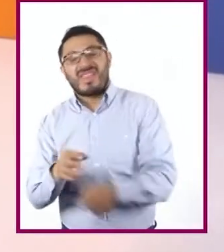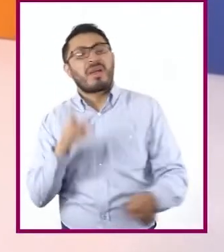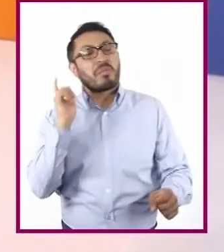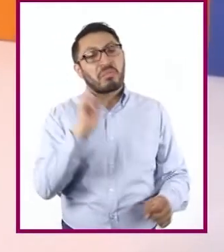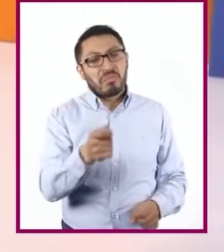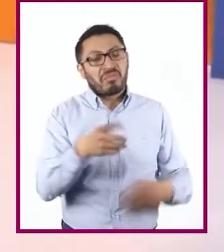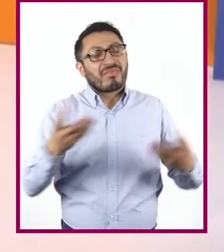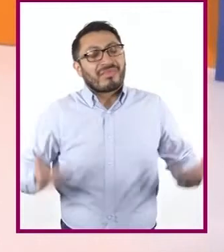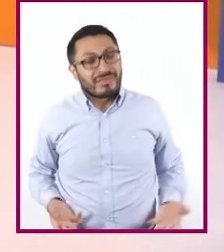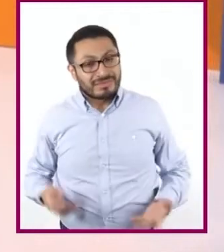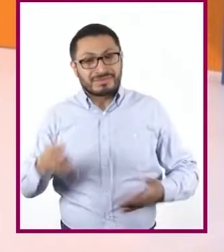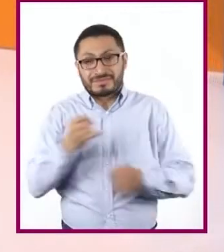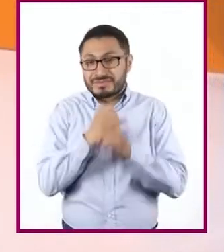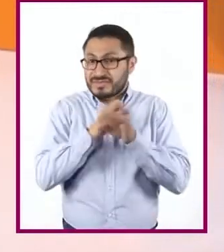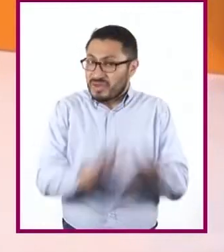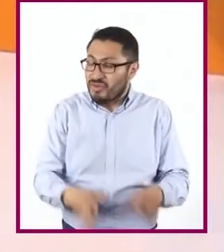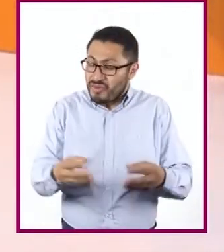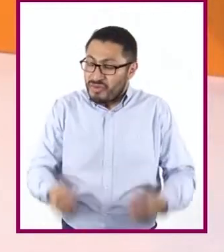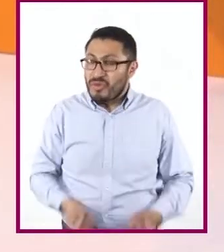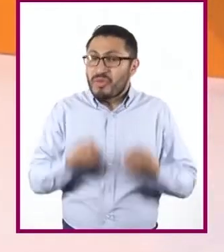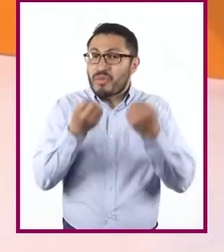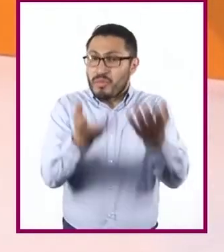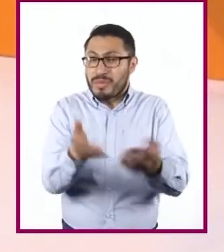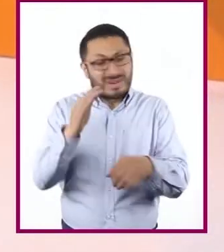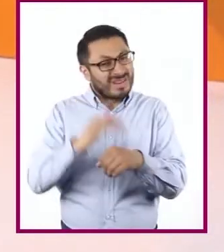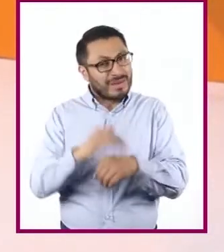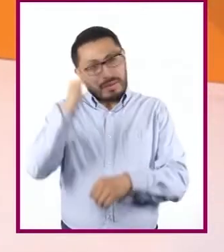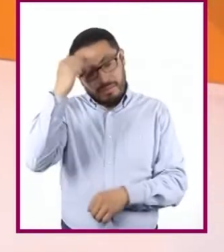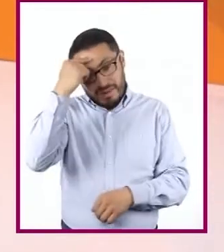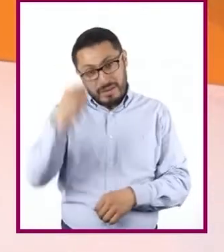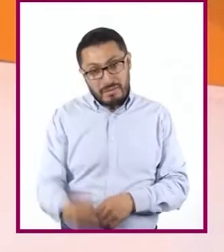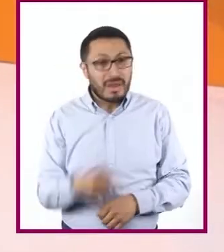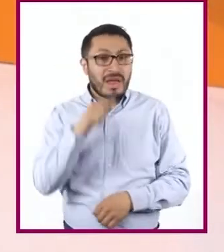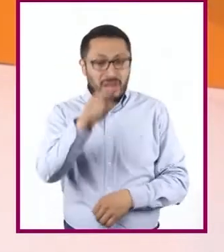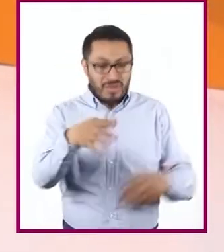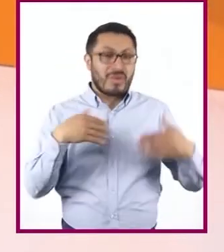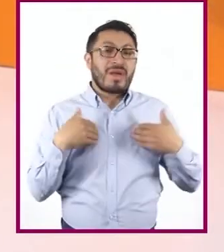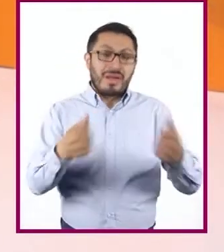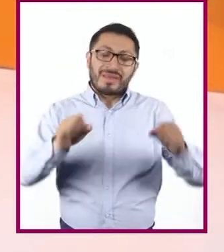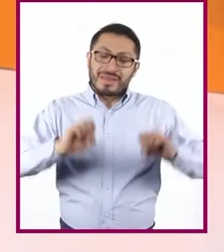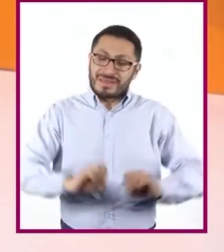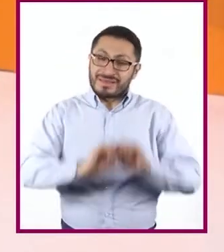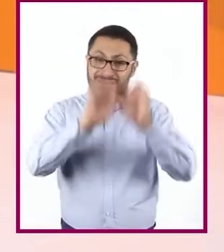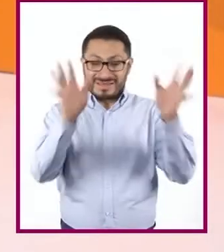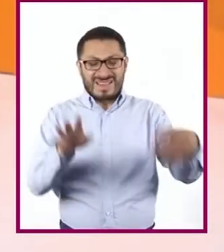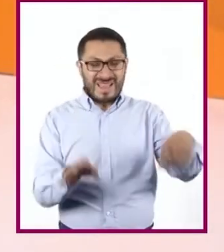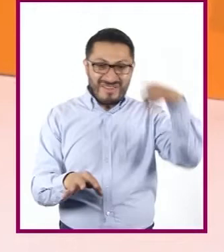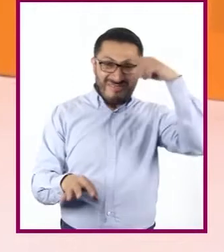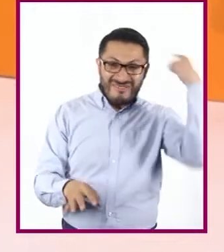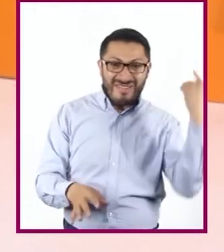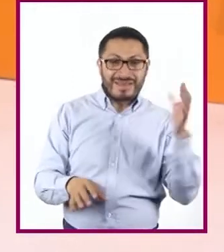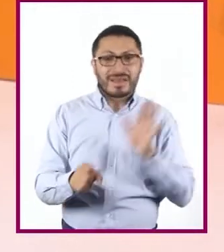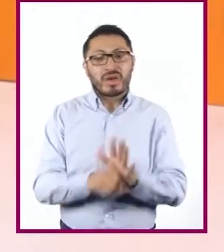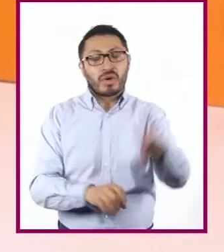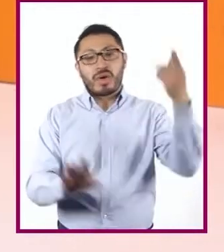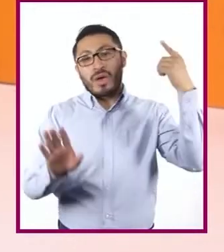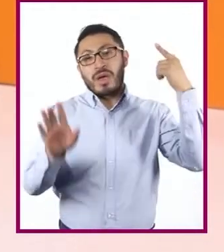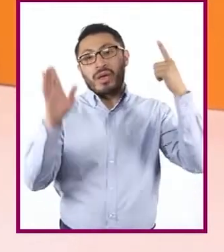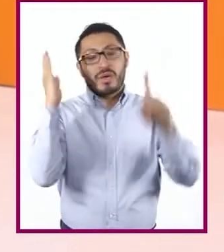que aportan información adicional al texto y permiten comprender con mayor facilidad la idea